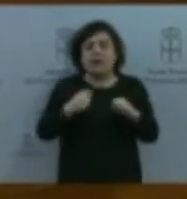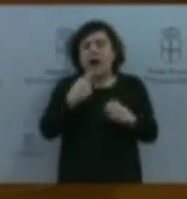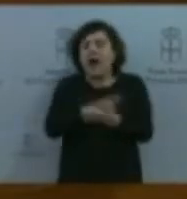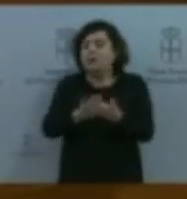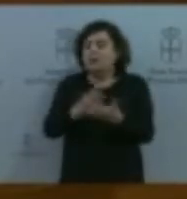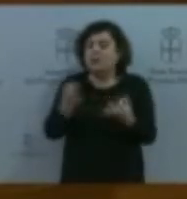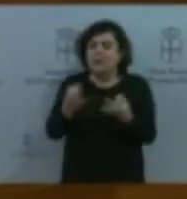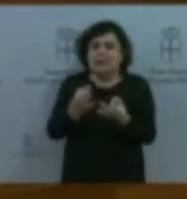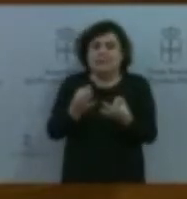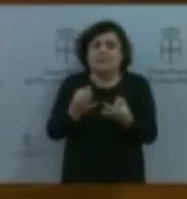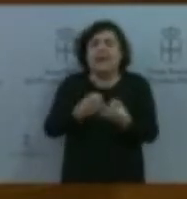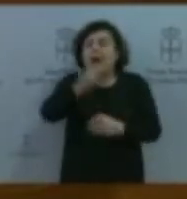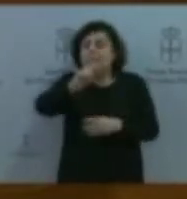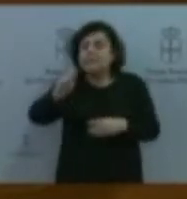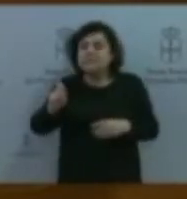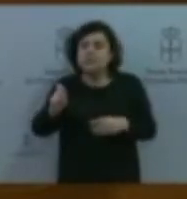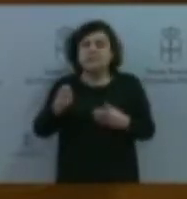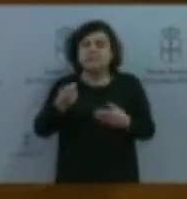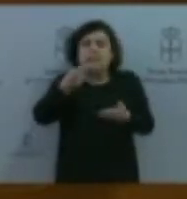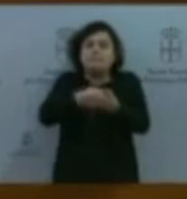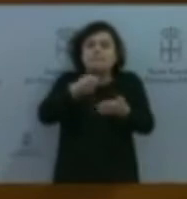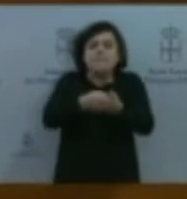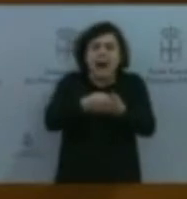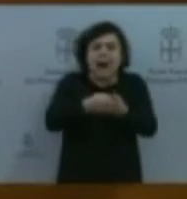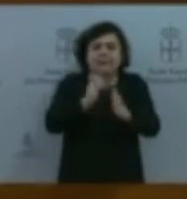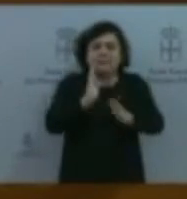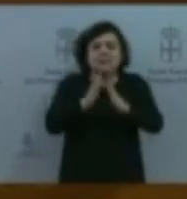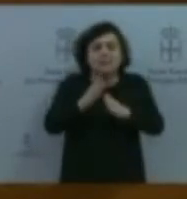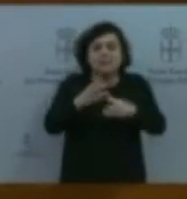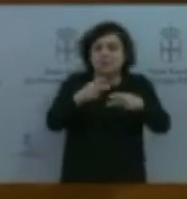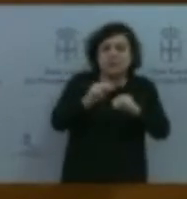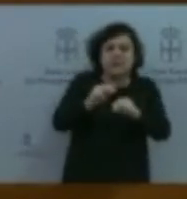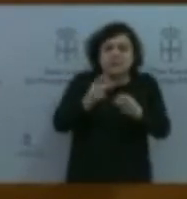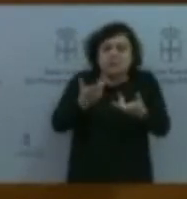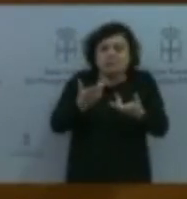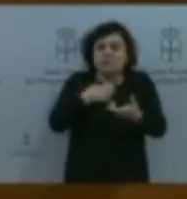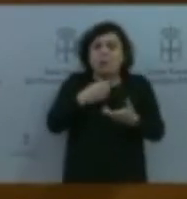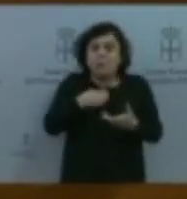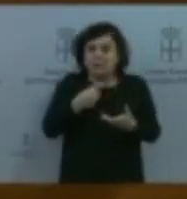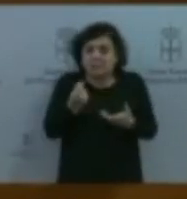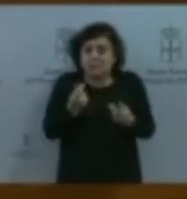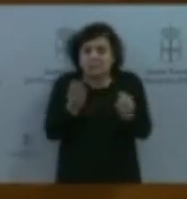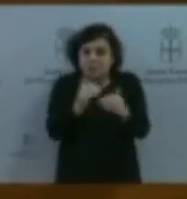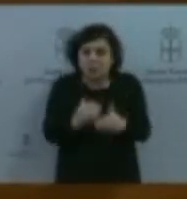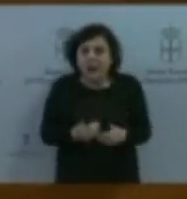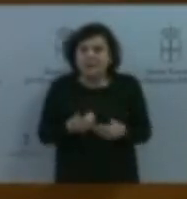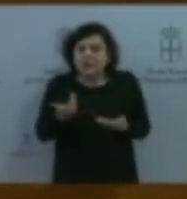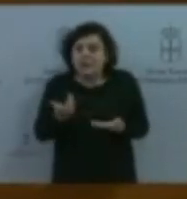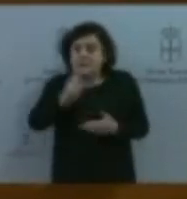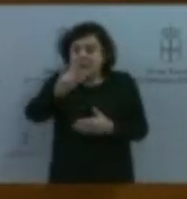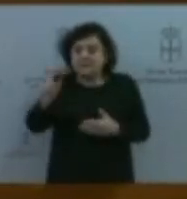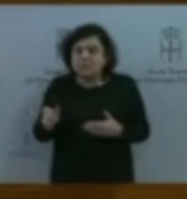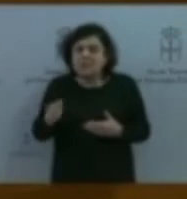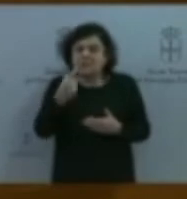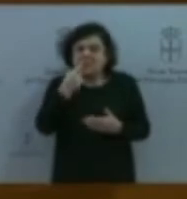devuelven el dinero, y que se queda gente colgada, y que se queda gente con la boca destrozada por unas entidades que